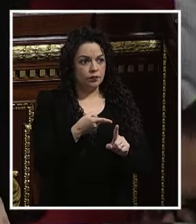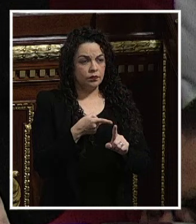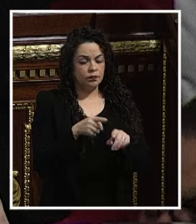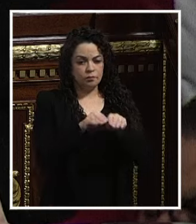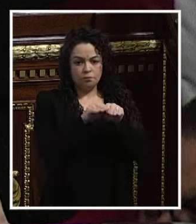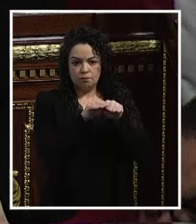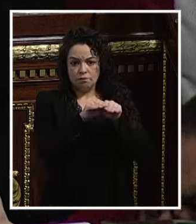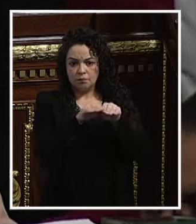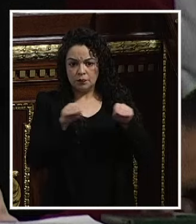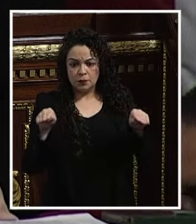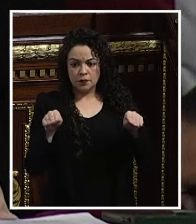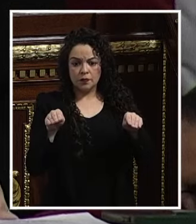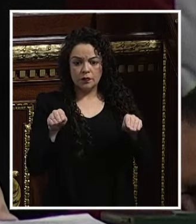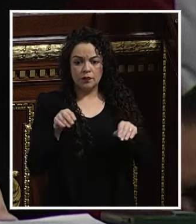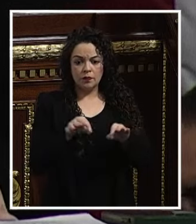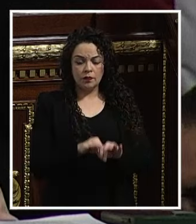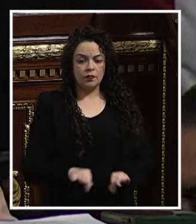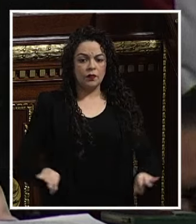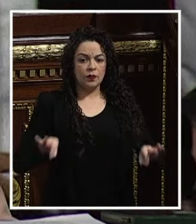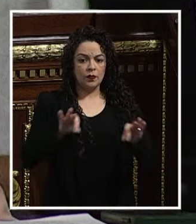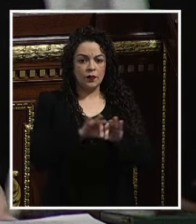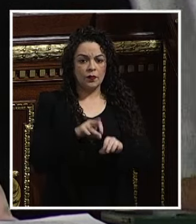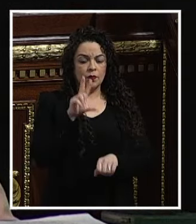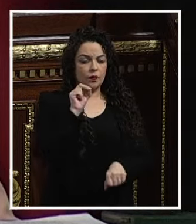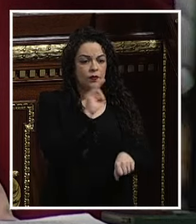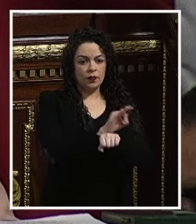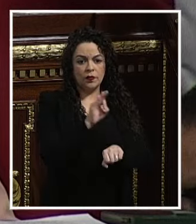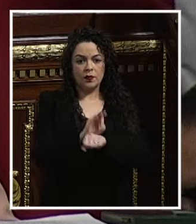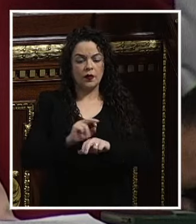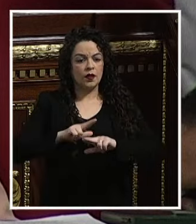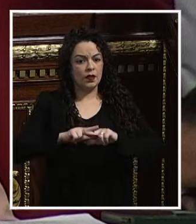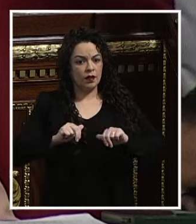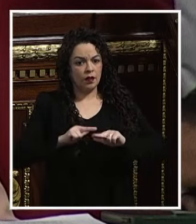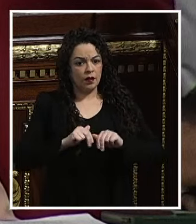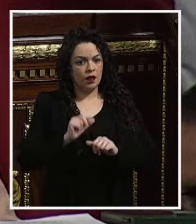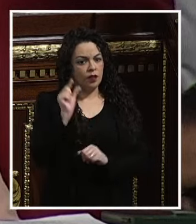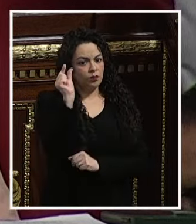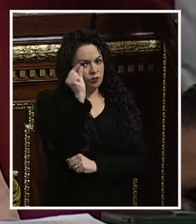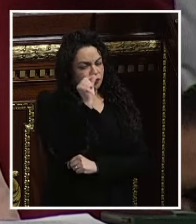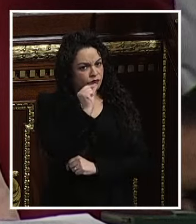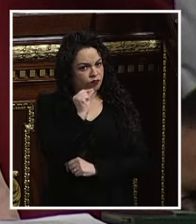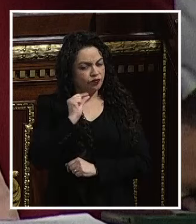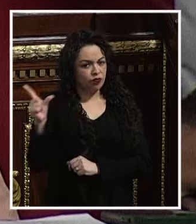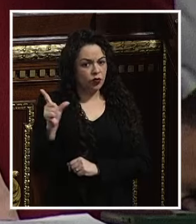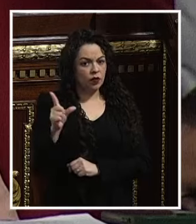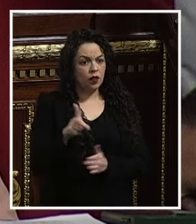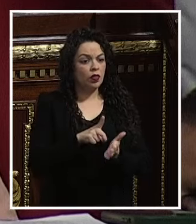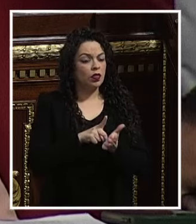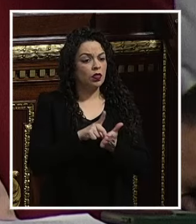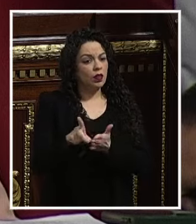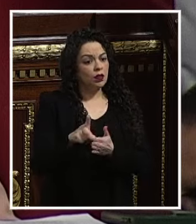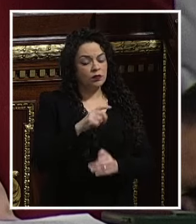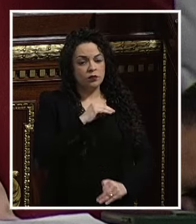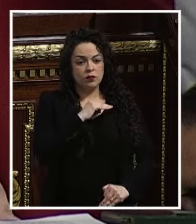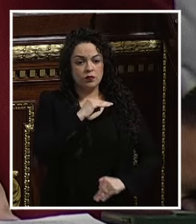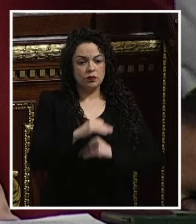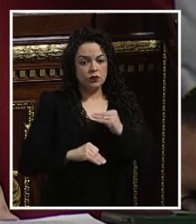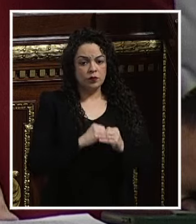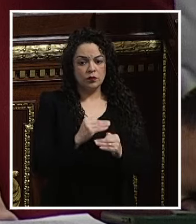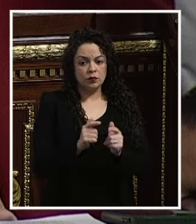imparcialidad, objetividad y profesionalismo. Es un derecho irrenunciable de todas las fuerzas políticas